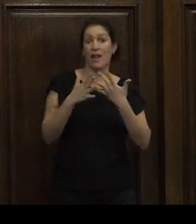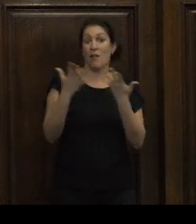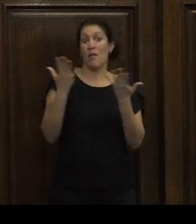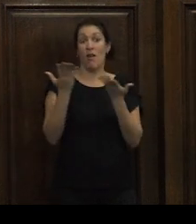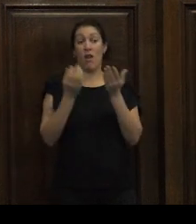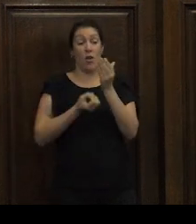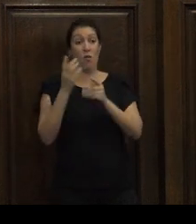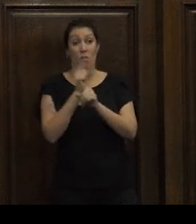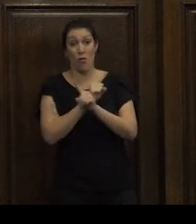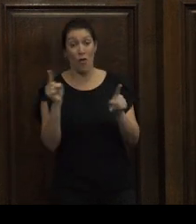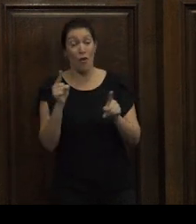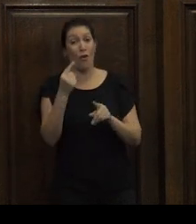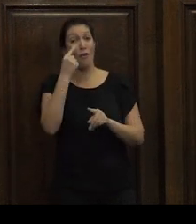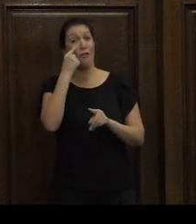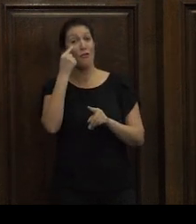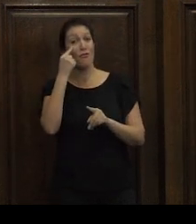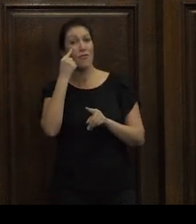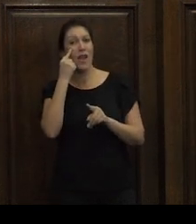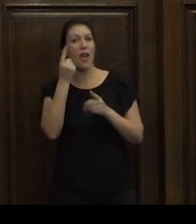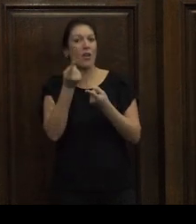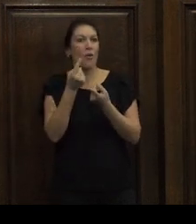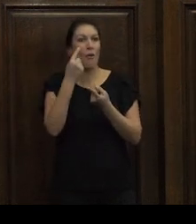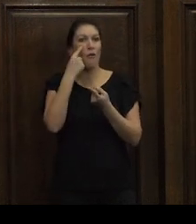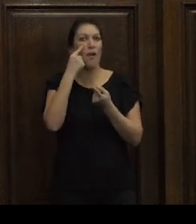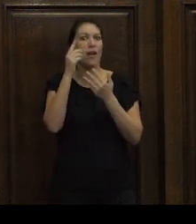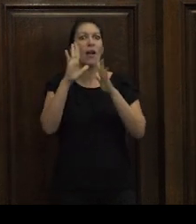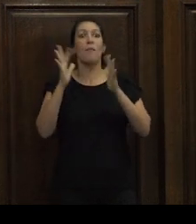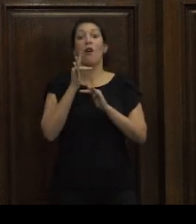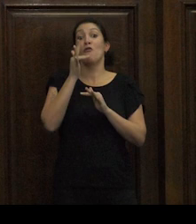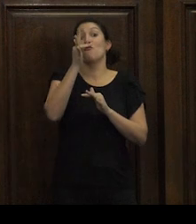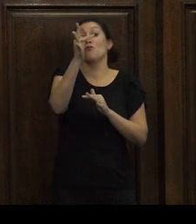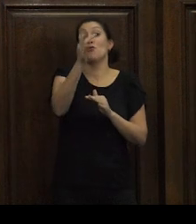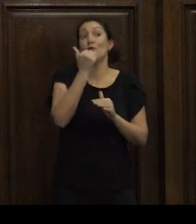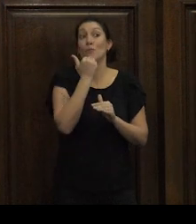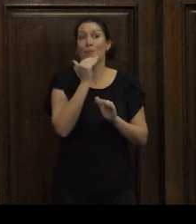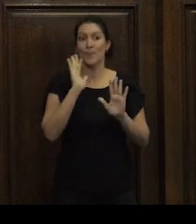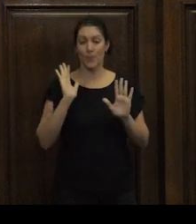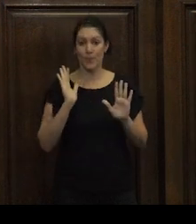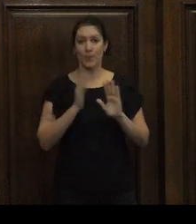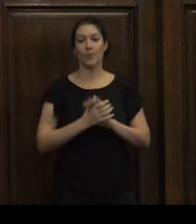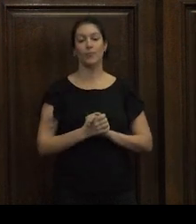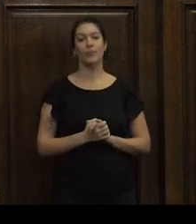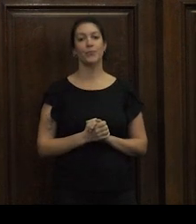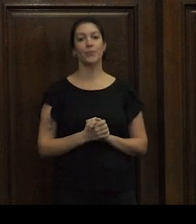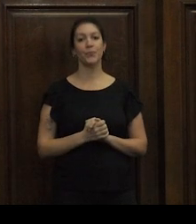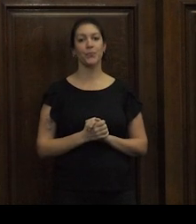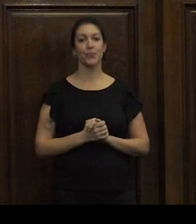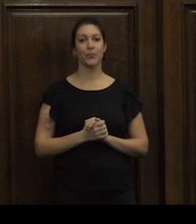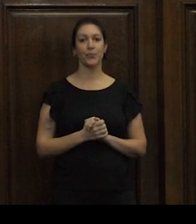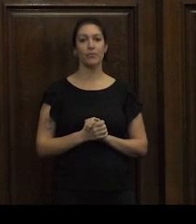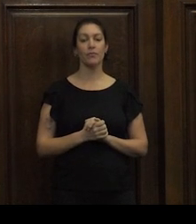o ni siquiera como una meta abstracta en el horizonte más o menos lejano.